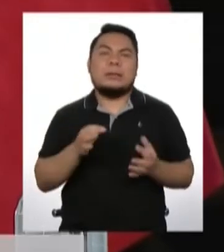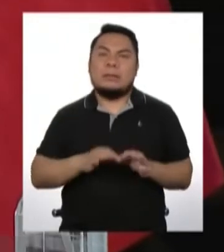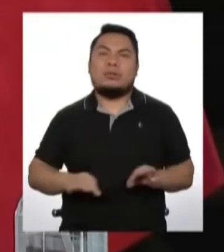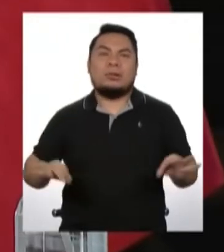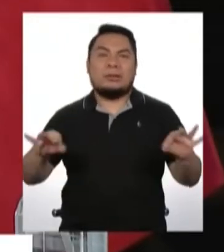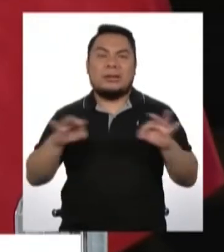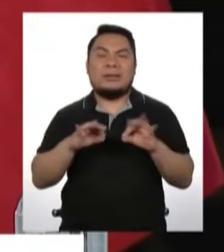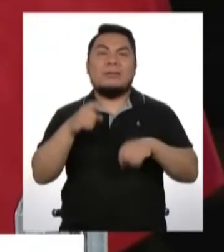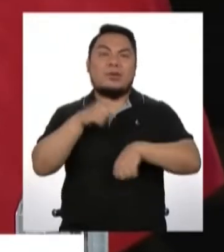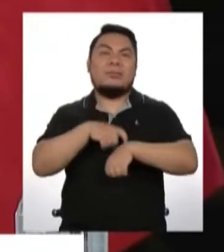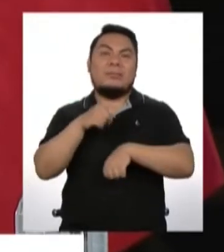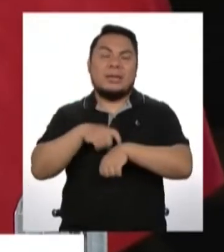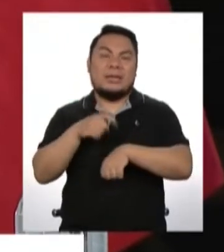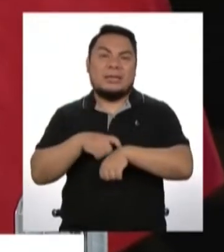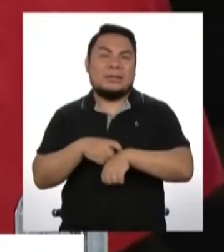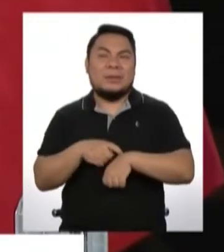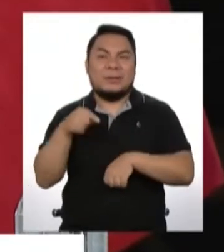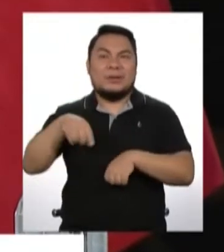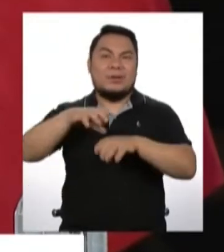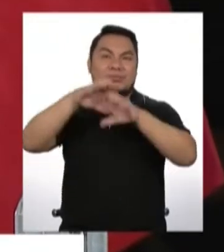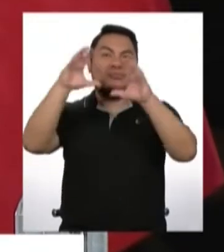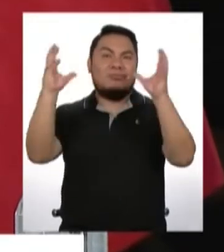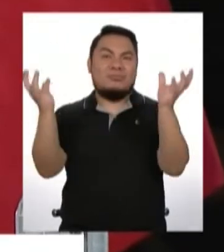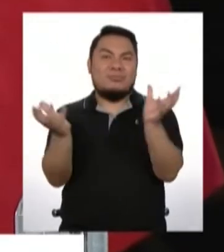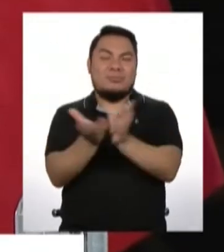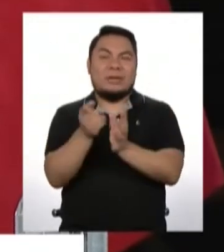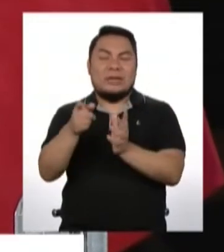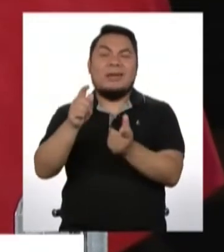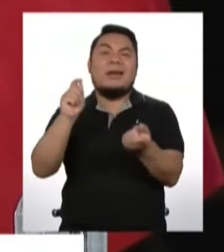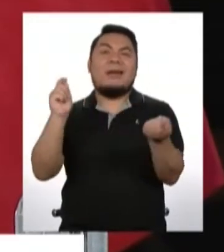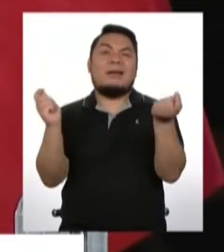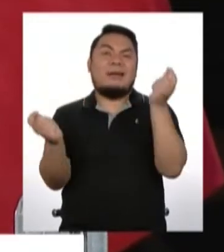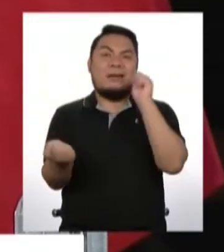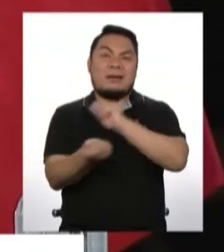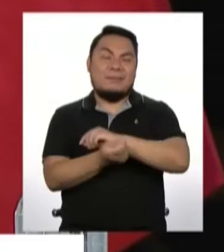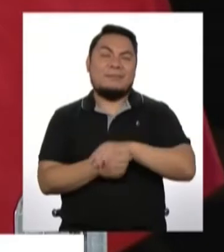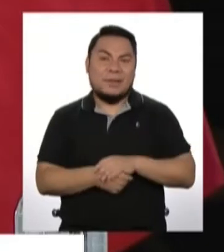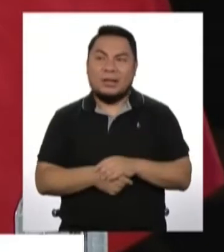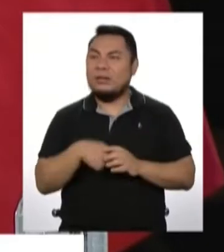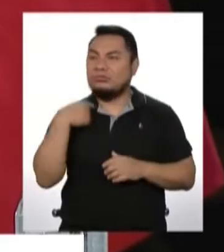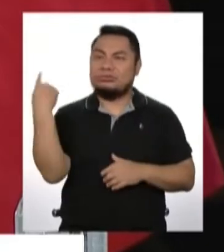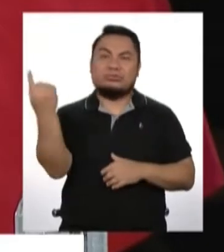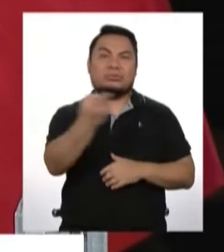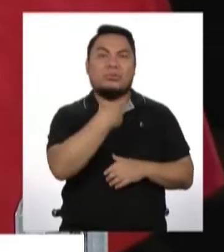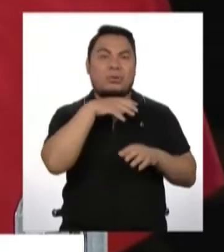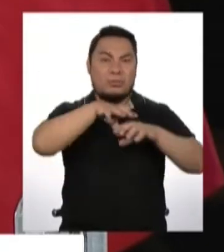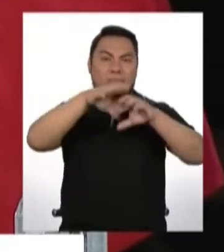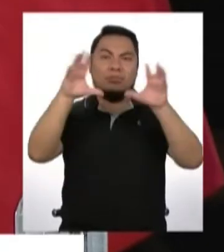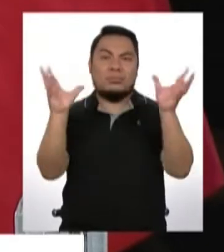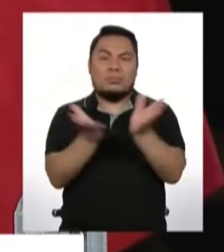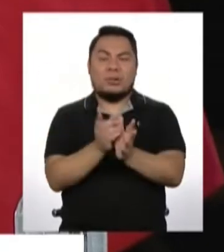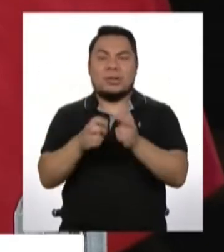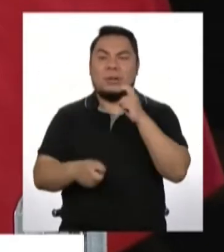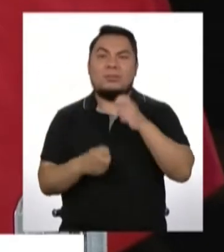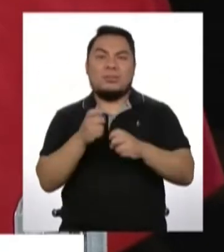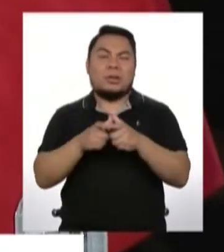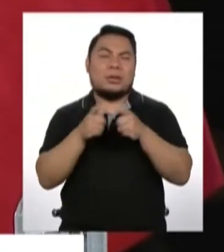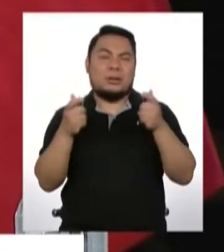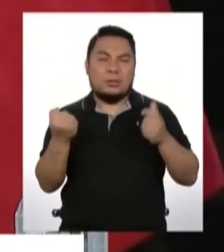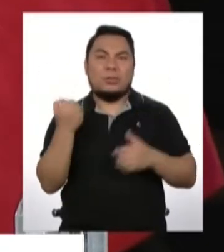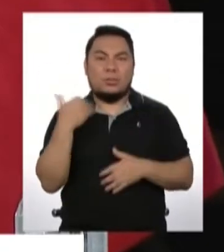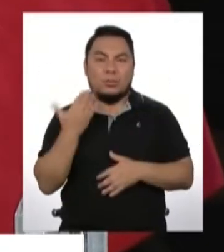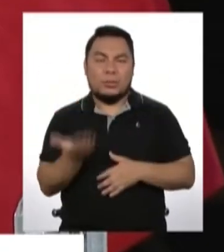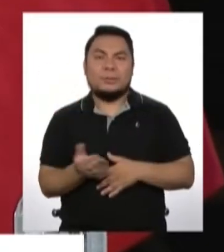humanidad, donde cambia la forma de respuesta como sociedad ante un problema tan